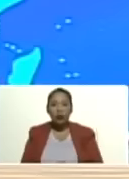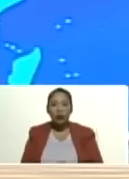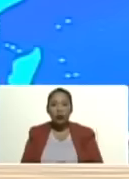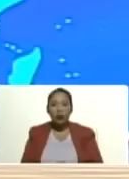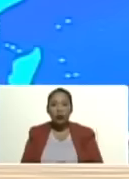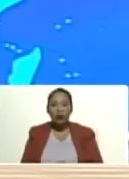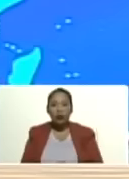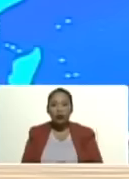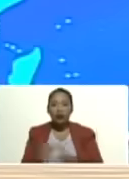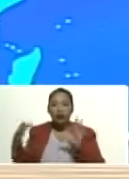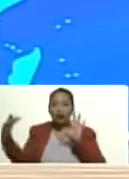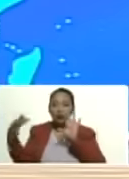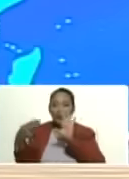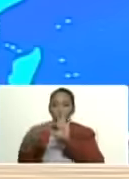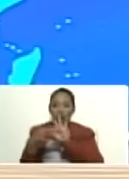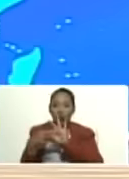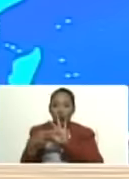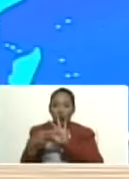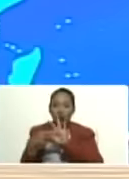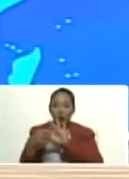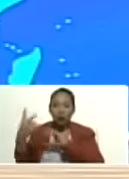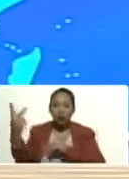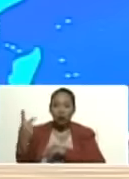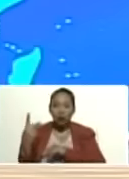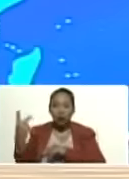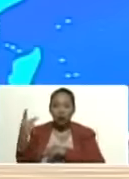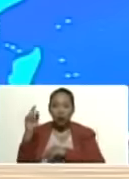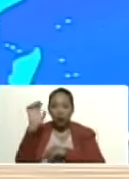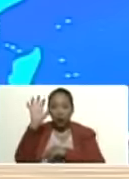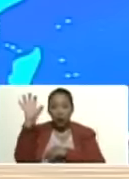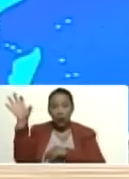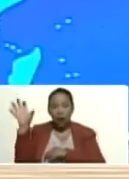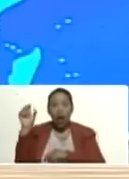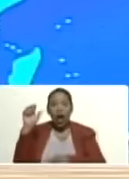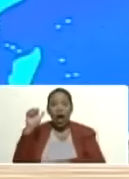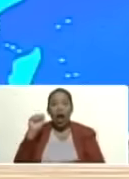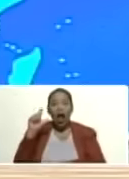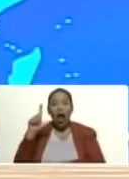comunión intelectual y espiritual con Alexander Petion